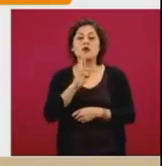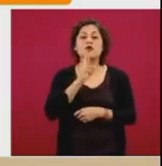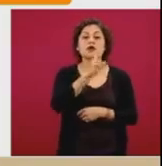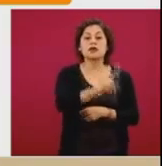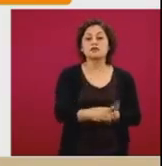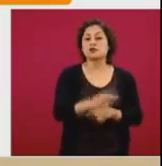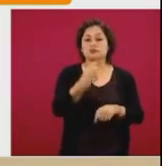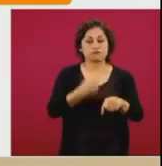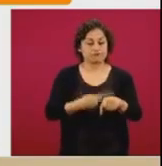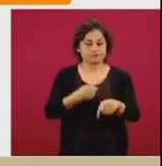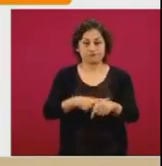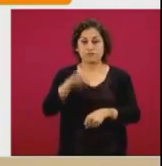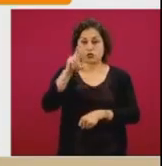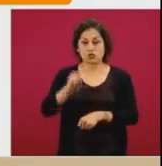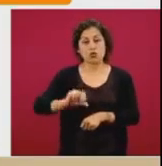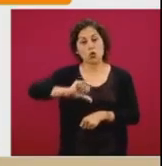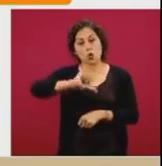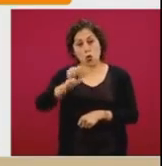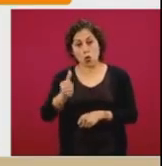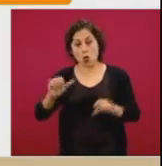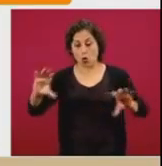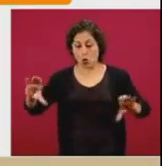un total de